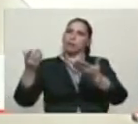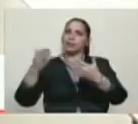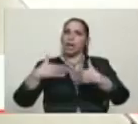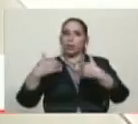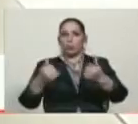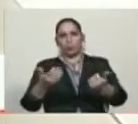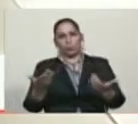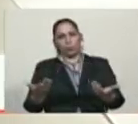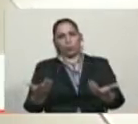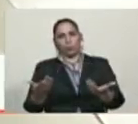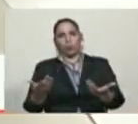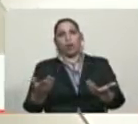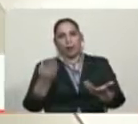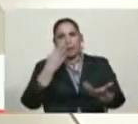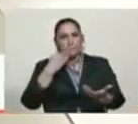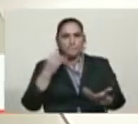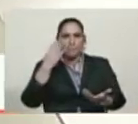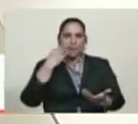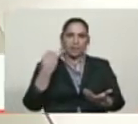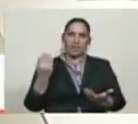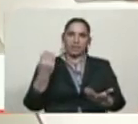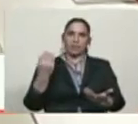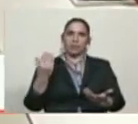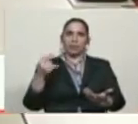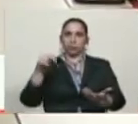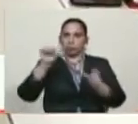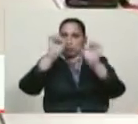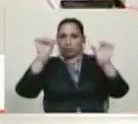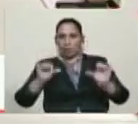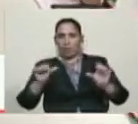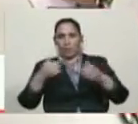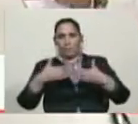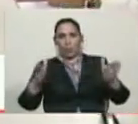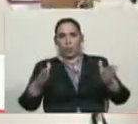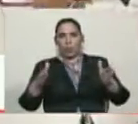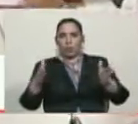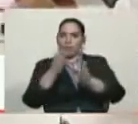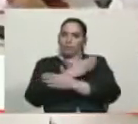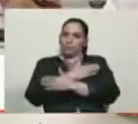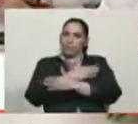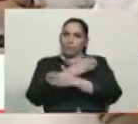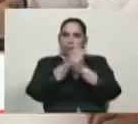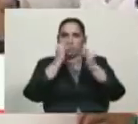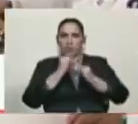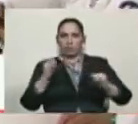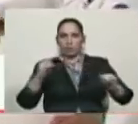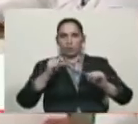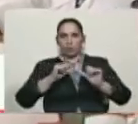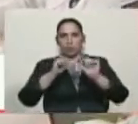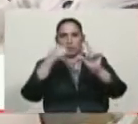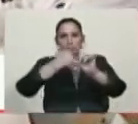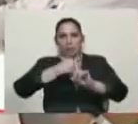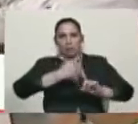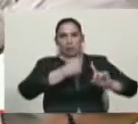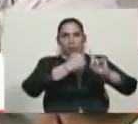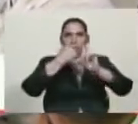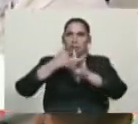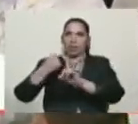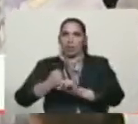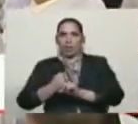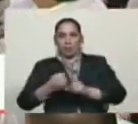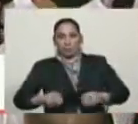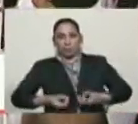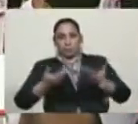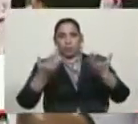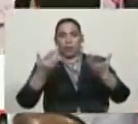llevando la experiencia del sistema público así que los felicito tenemos que seguir en toda esta batalla estamos dando una